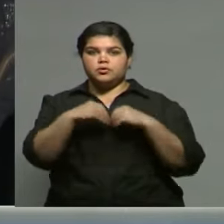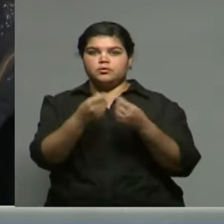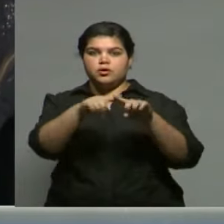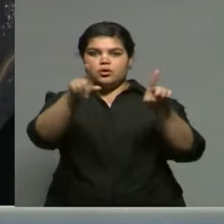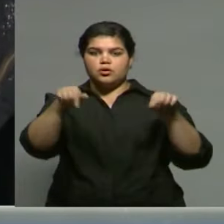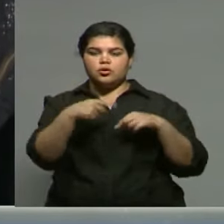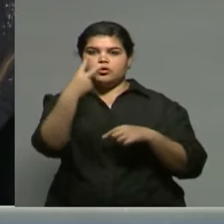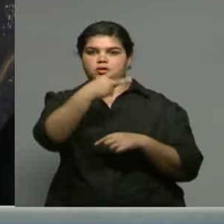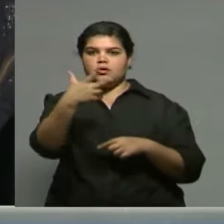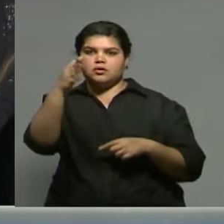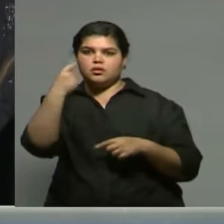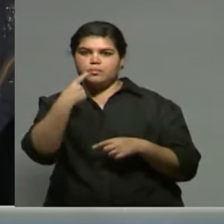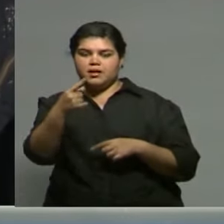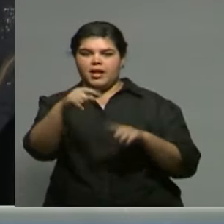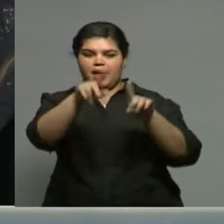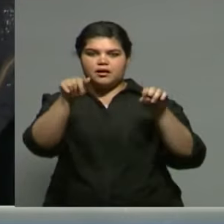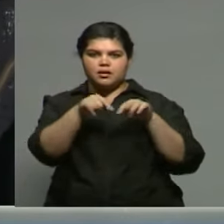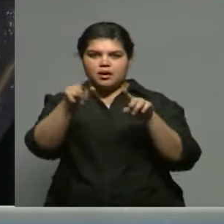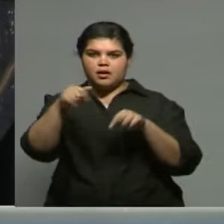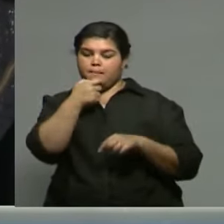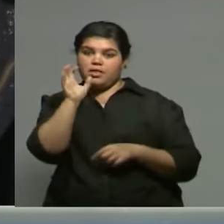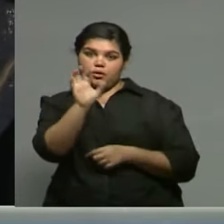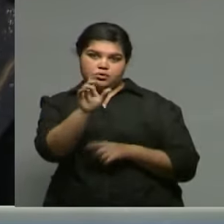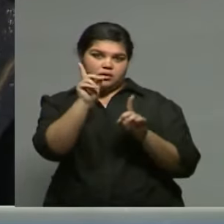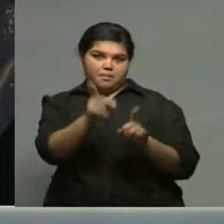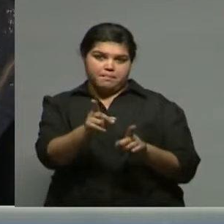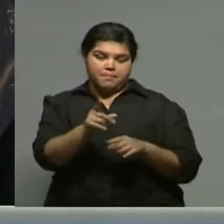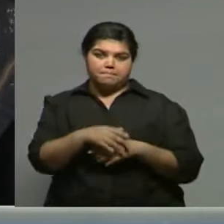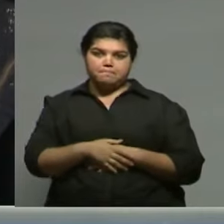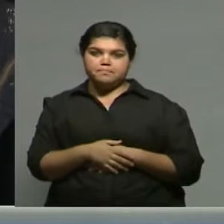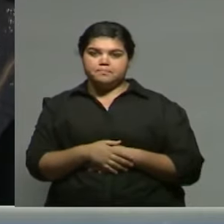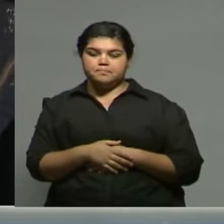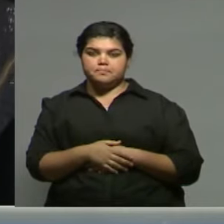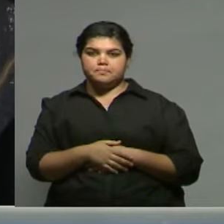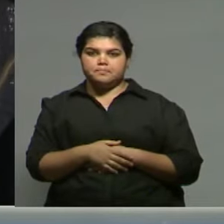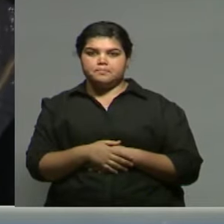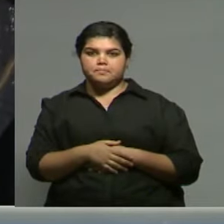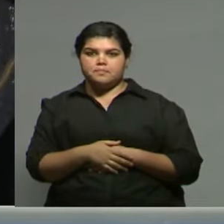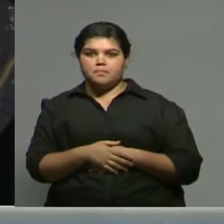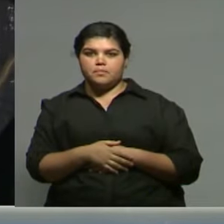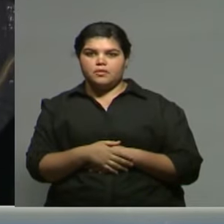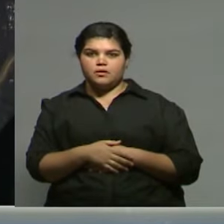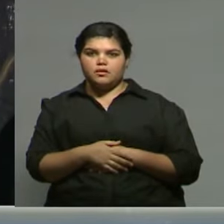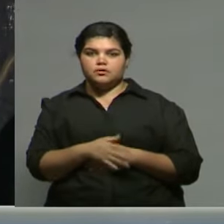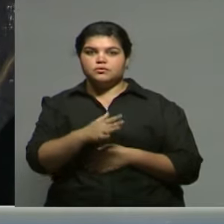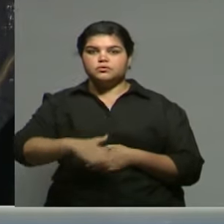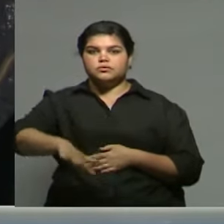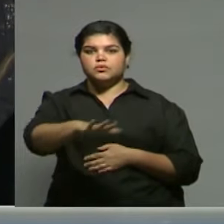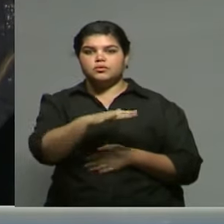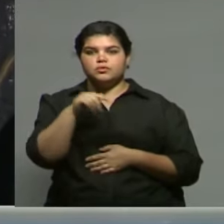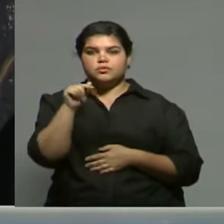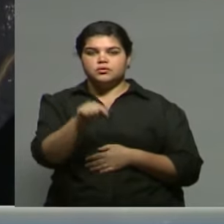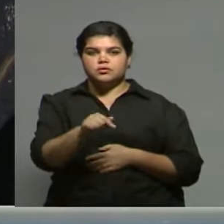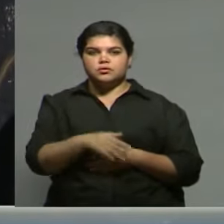en la Argentina, gran parte de esa en la provincia de Mendoza, que tiene además un sector que además de